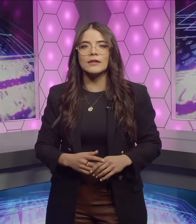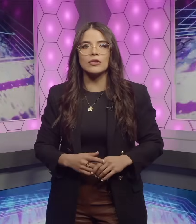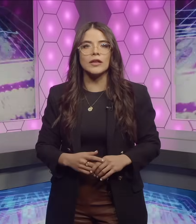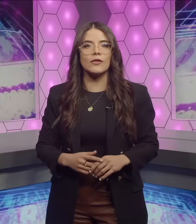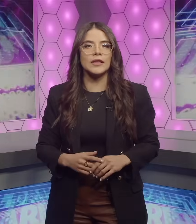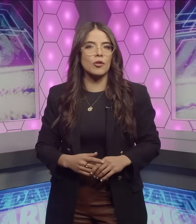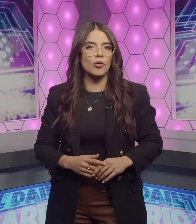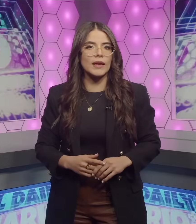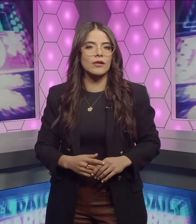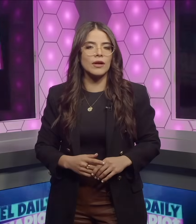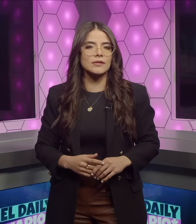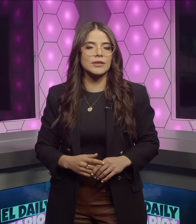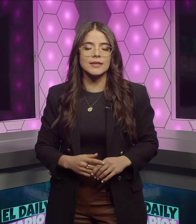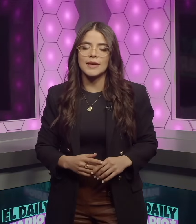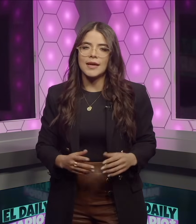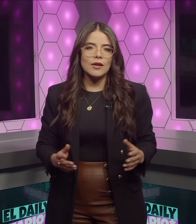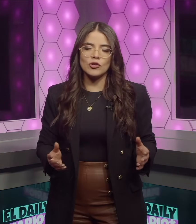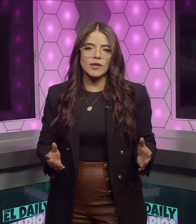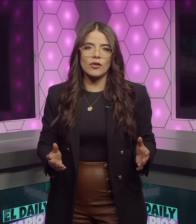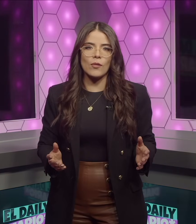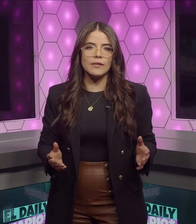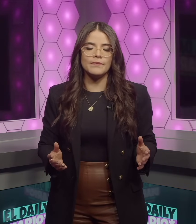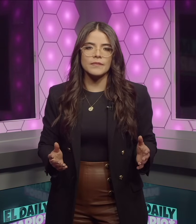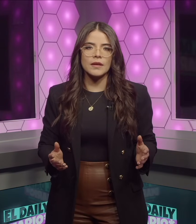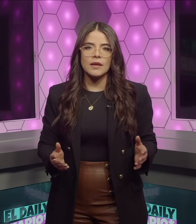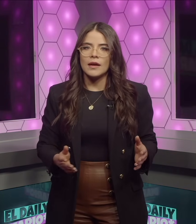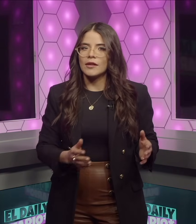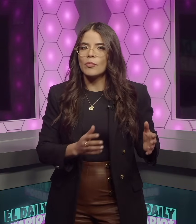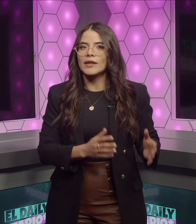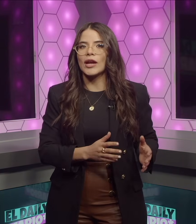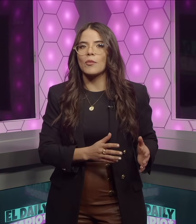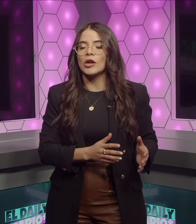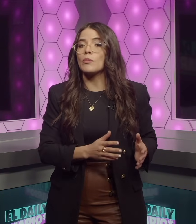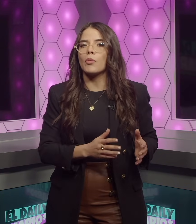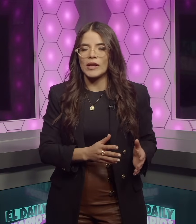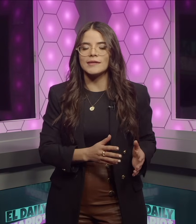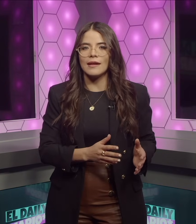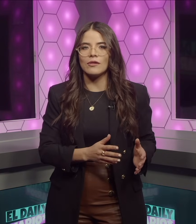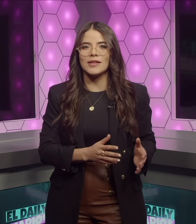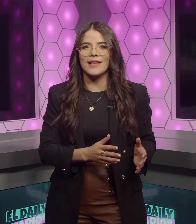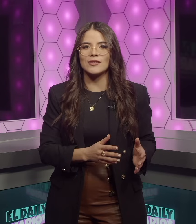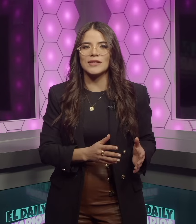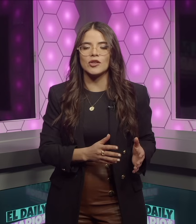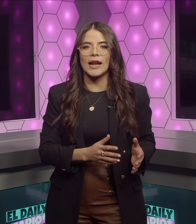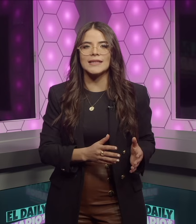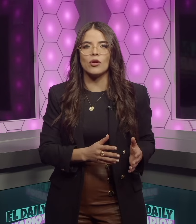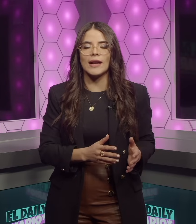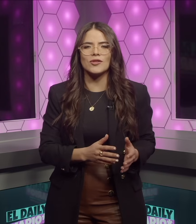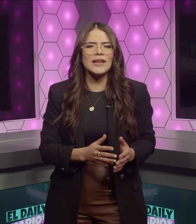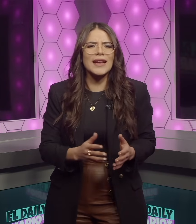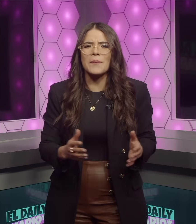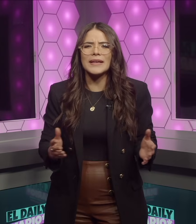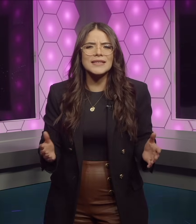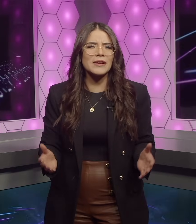Mientras tanto, en el Frente Amplio por México, las cosas no sucedieron igual. Ante un partido hegemónico y populista, los liderazgos nacionales y